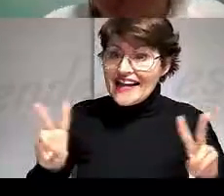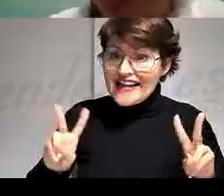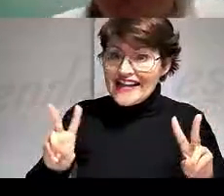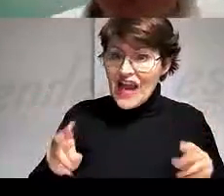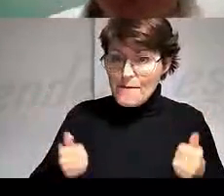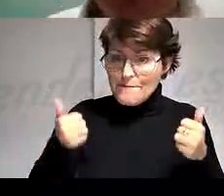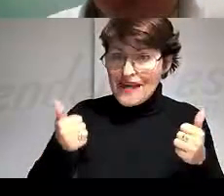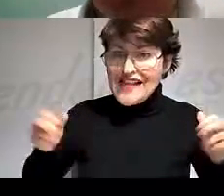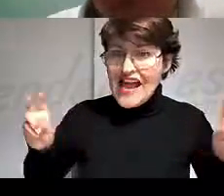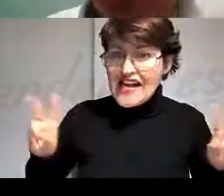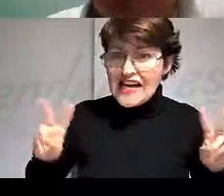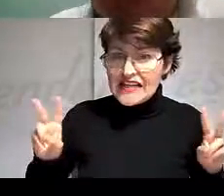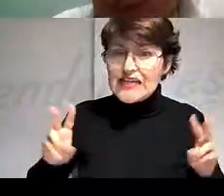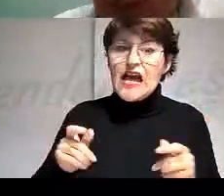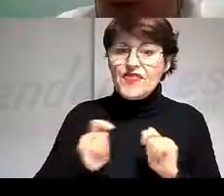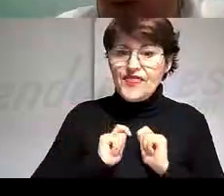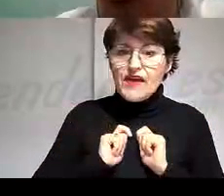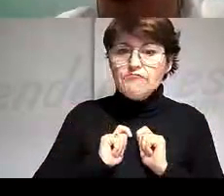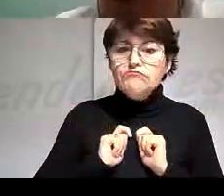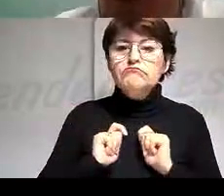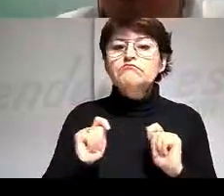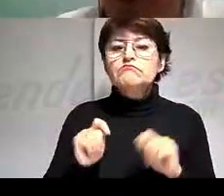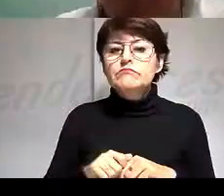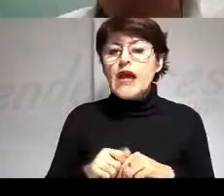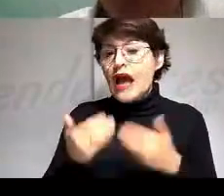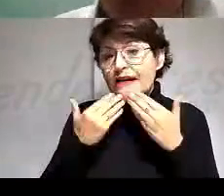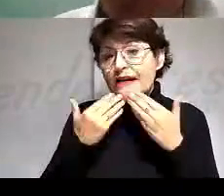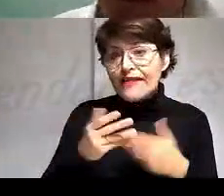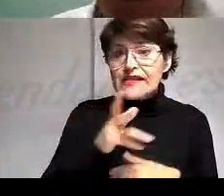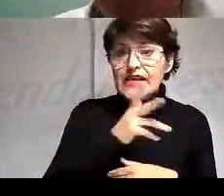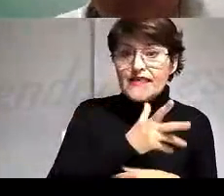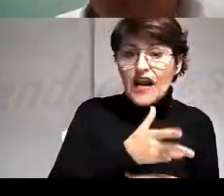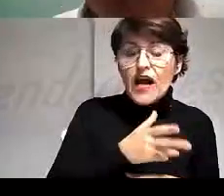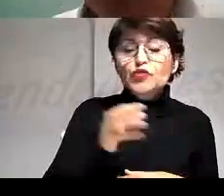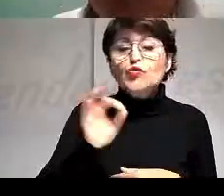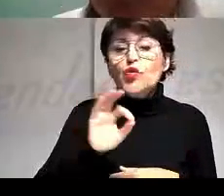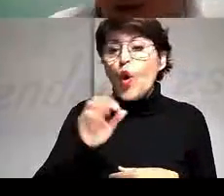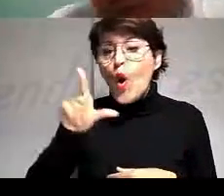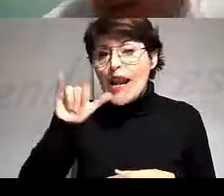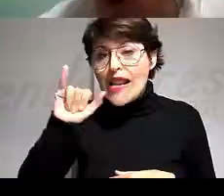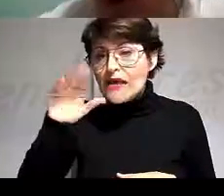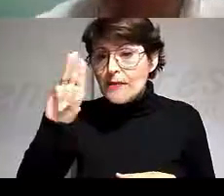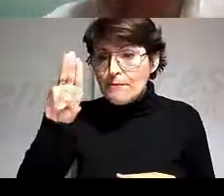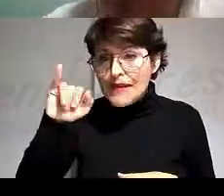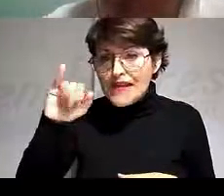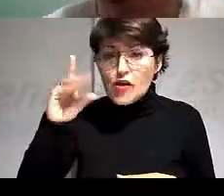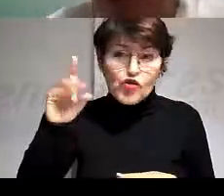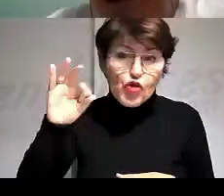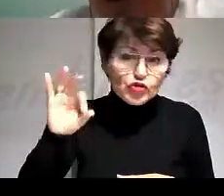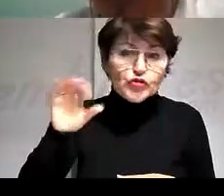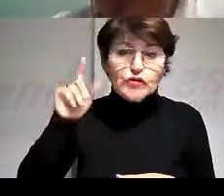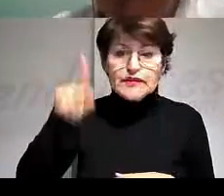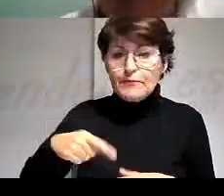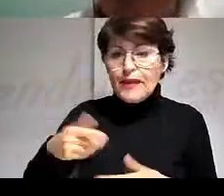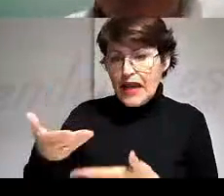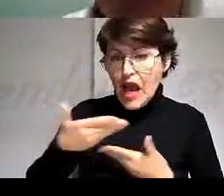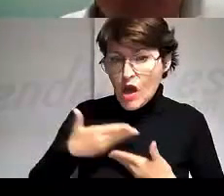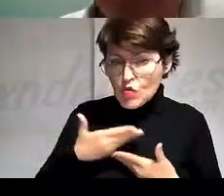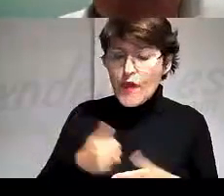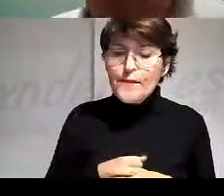otros principios activos, bien de los hidratos de carbono o bien de los lípidos, o también de los aminoácidos, pero eso ya de